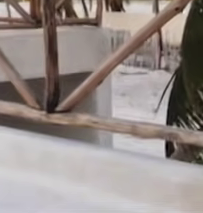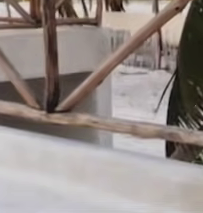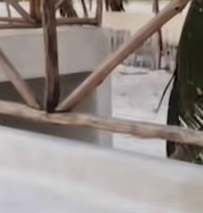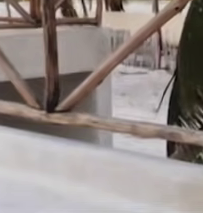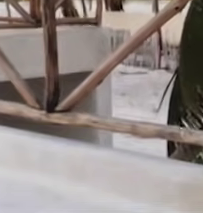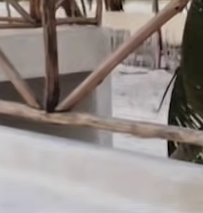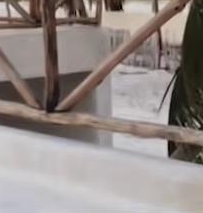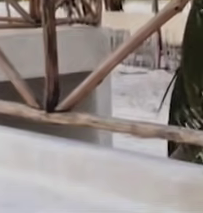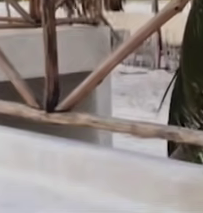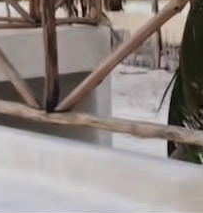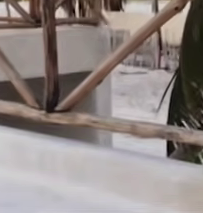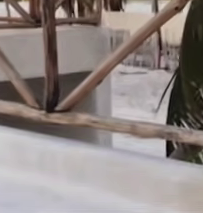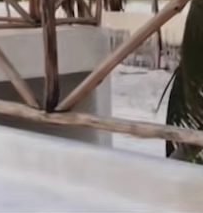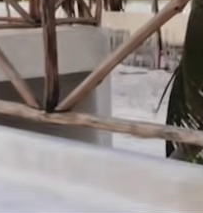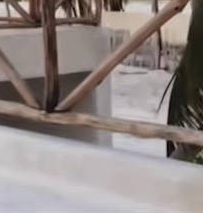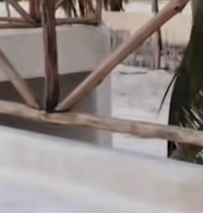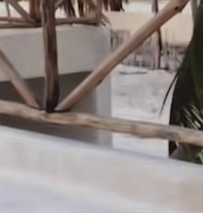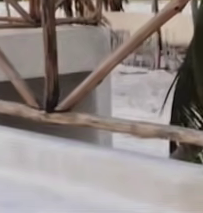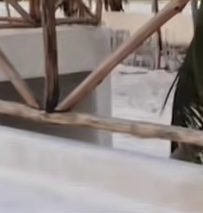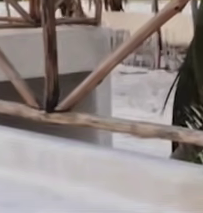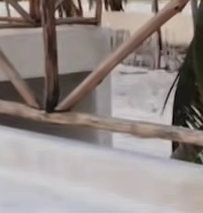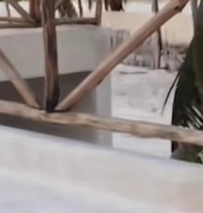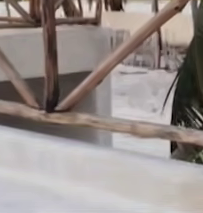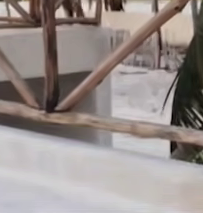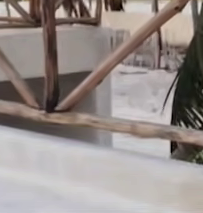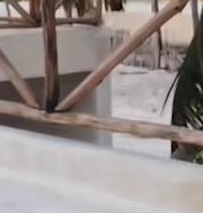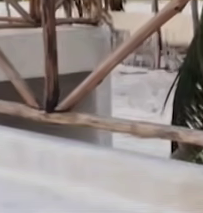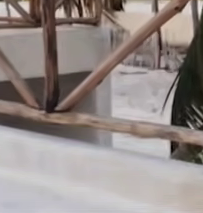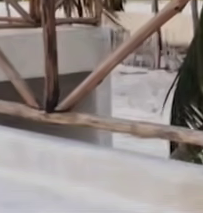Descansamos. Tercer ejercicio.